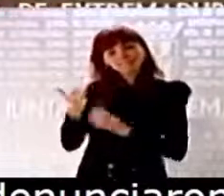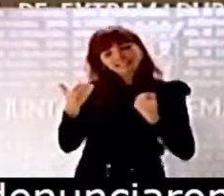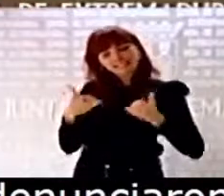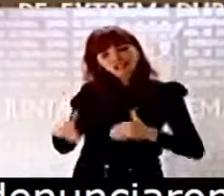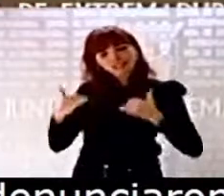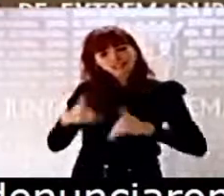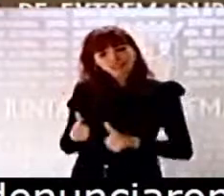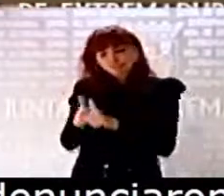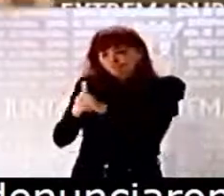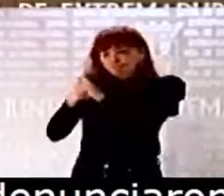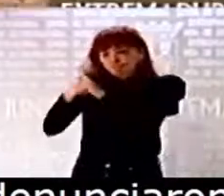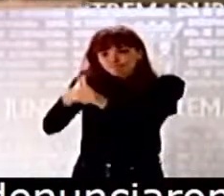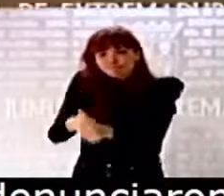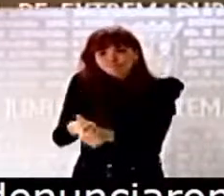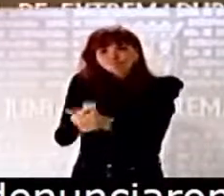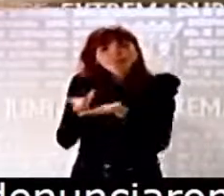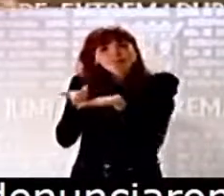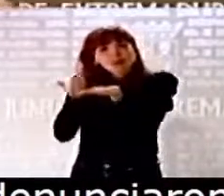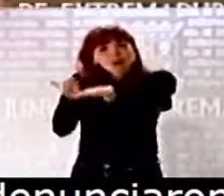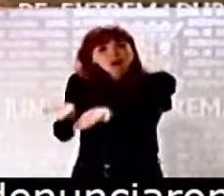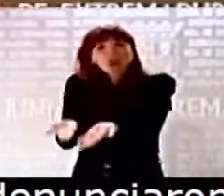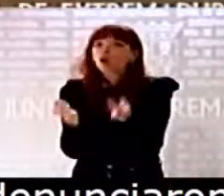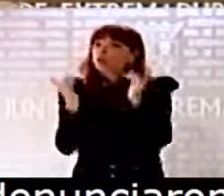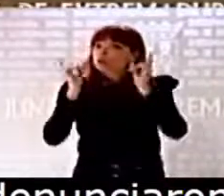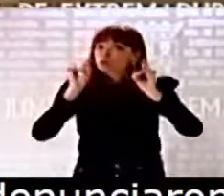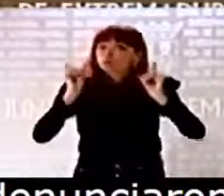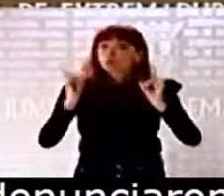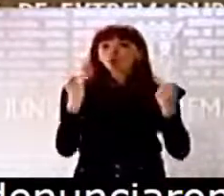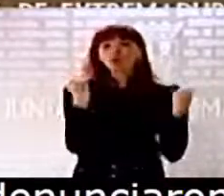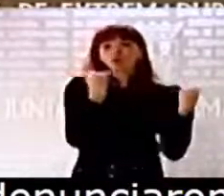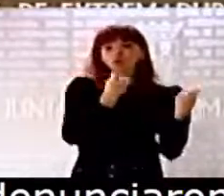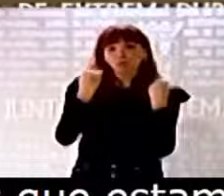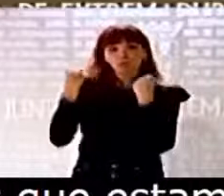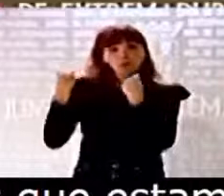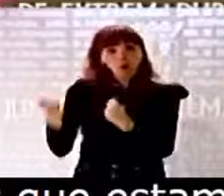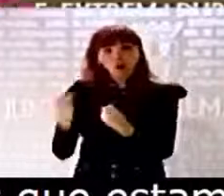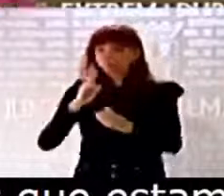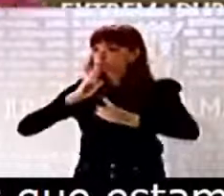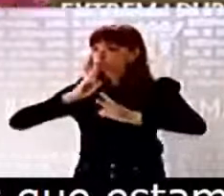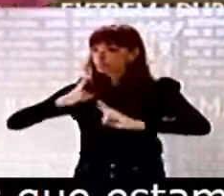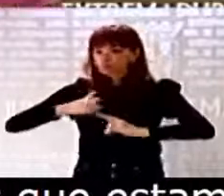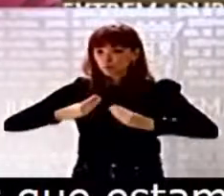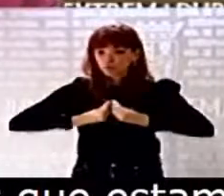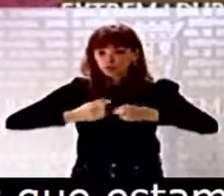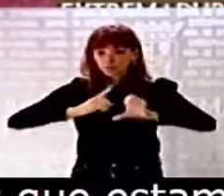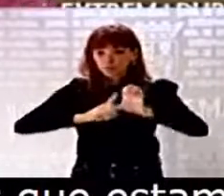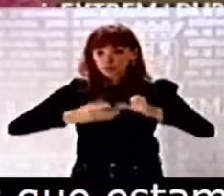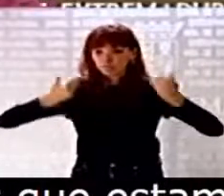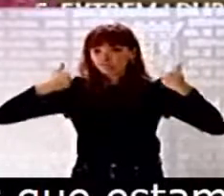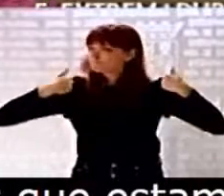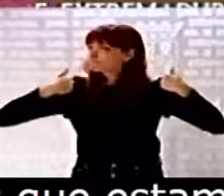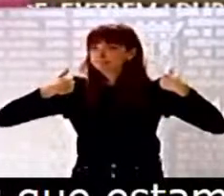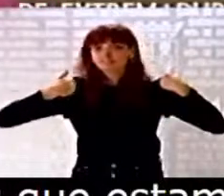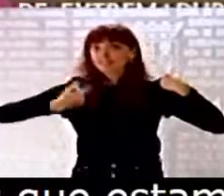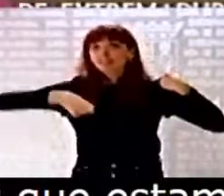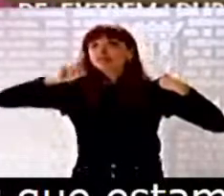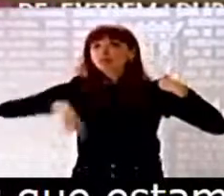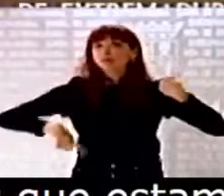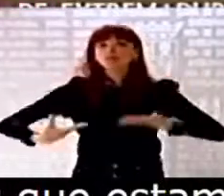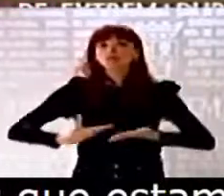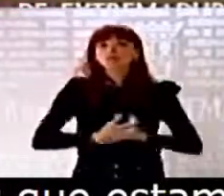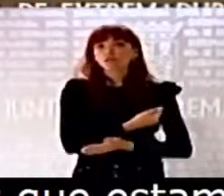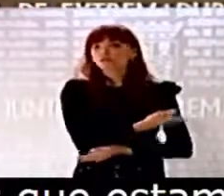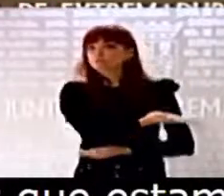estamos acompañando no solo desde la labor institucional y la respuesta institucional de la Junta de Extremadura, sino también desde todas